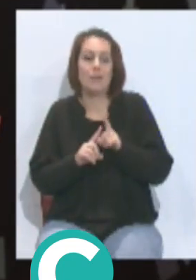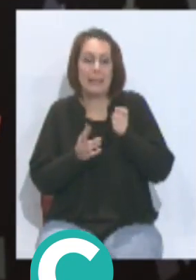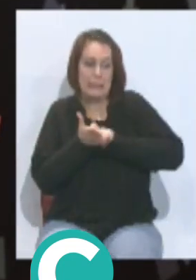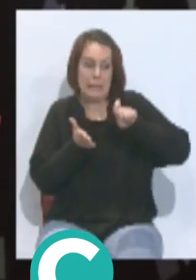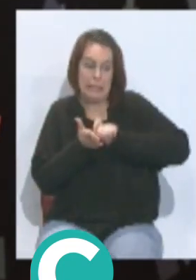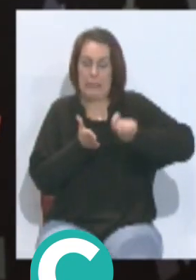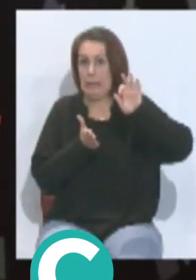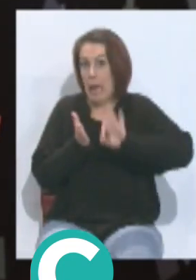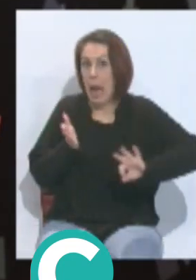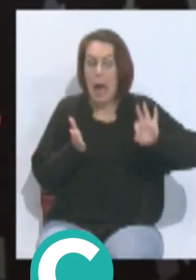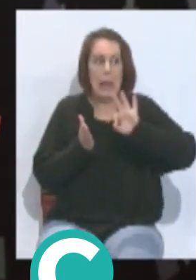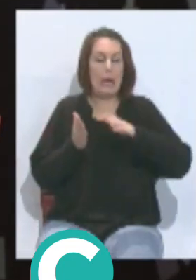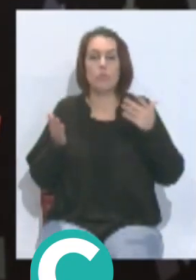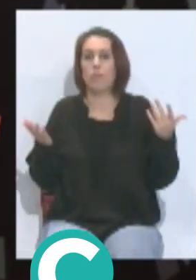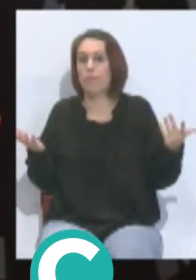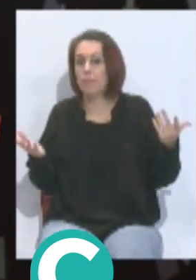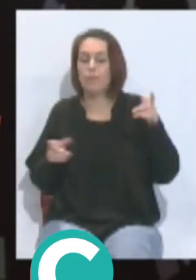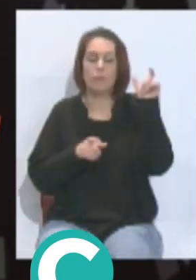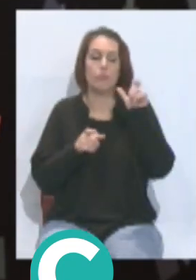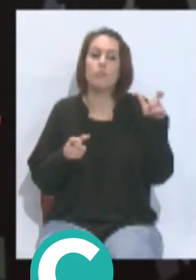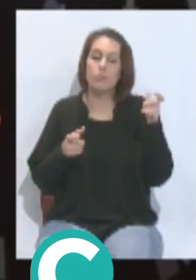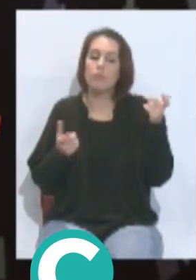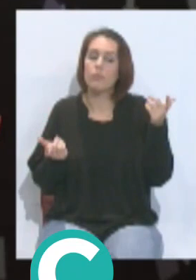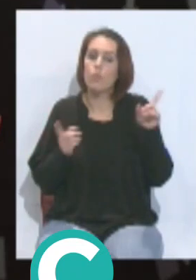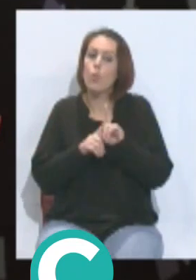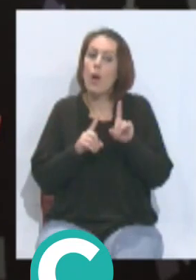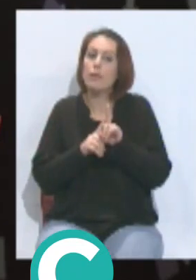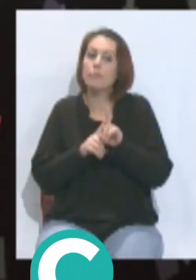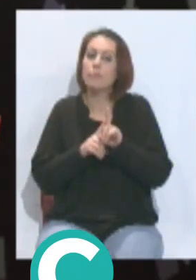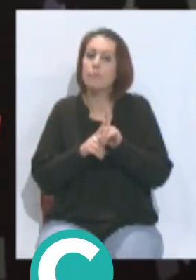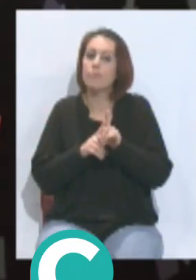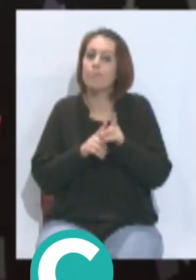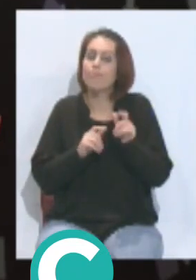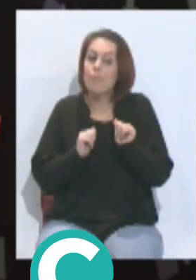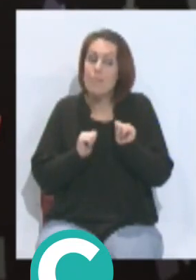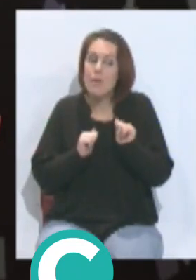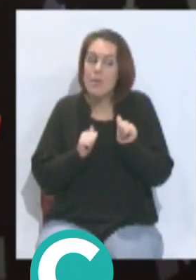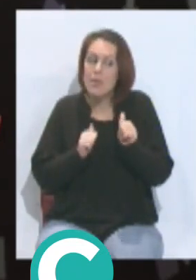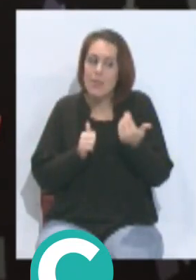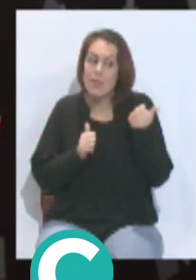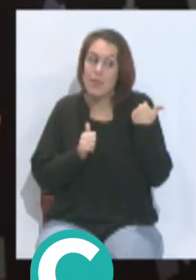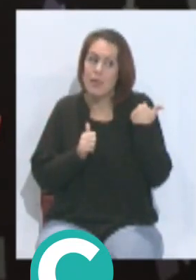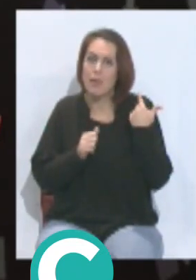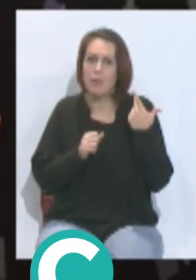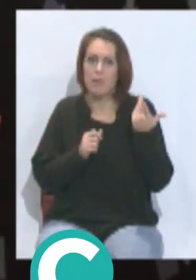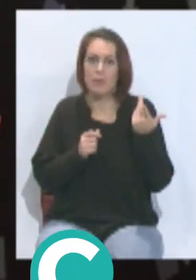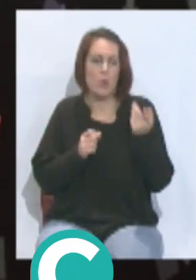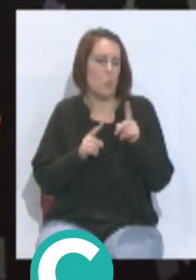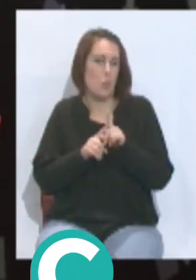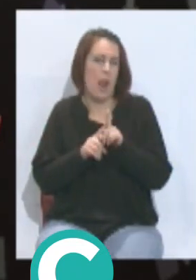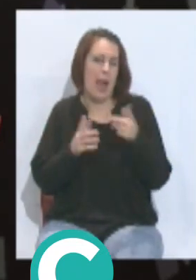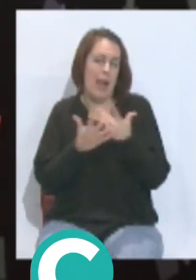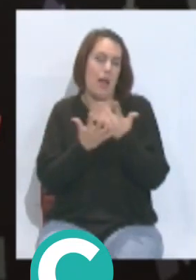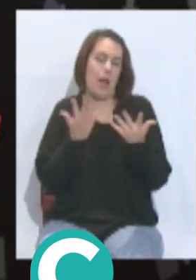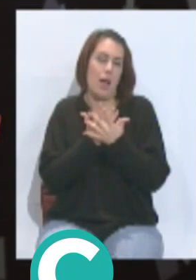escribir, no a componer. Y hay gente que, bueno, que tiene cierta, ¿no?, que está empezando, que ha hecho sus pinitos, o sea que hay un poco de